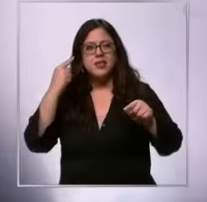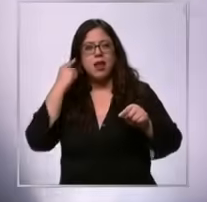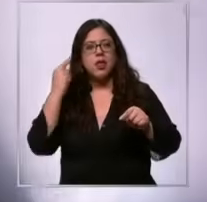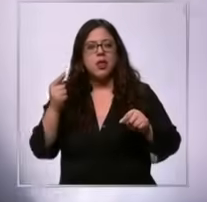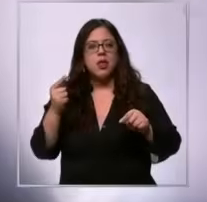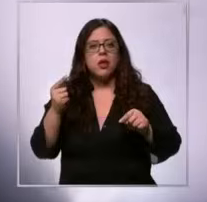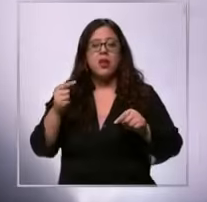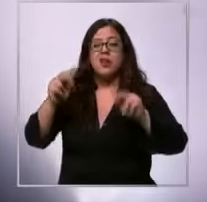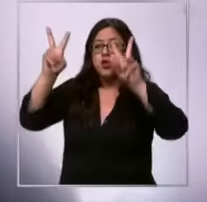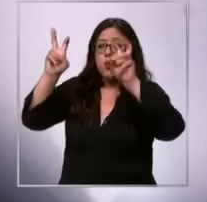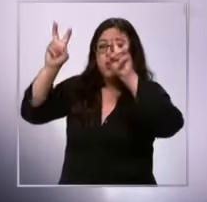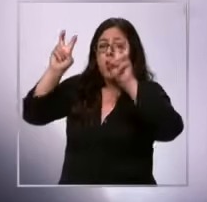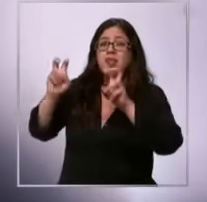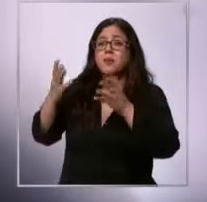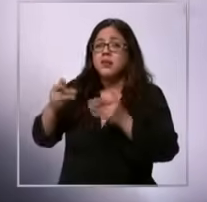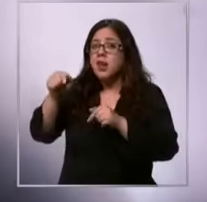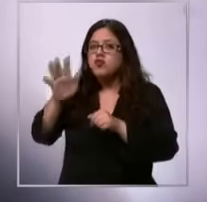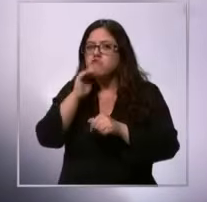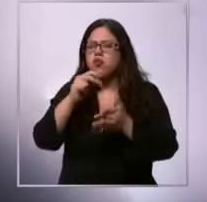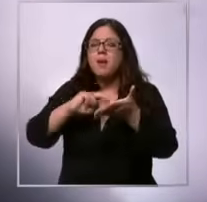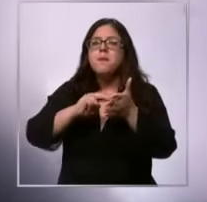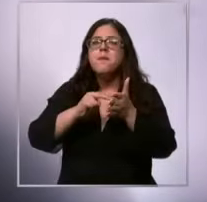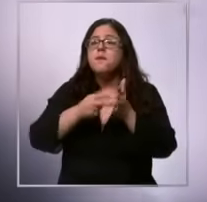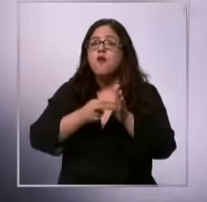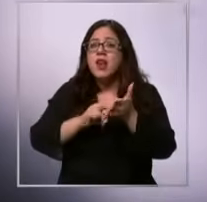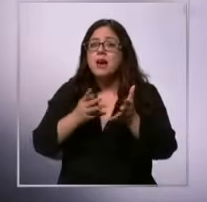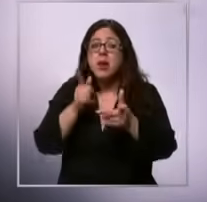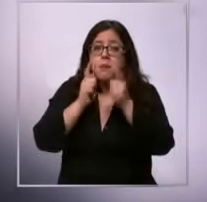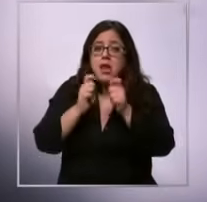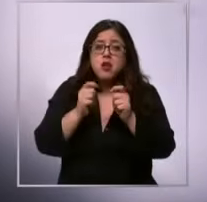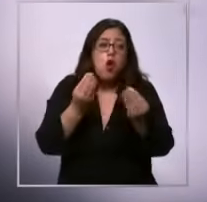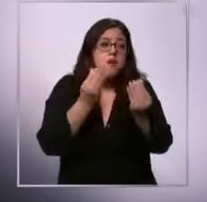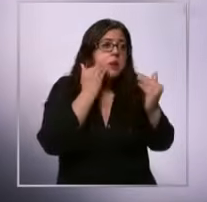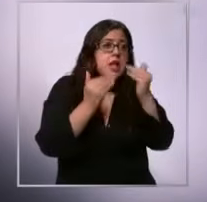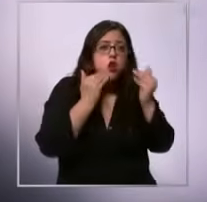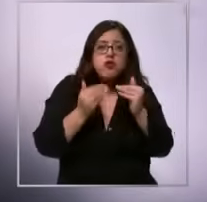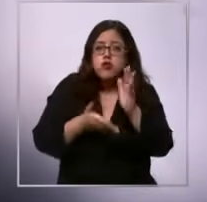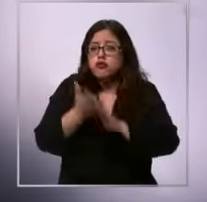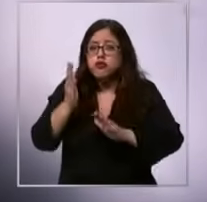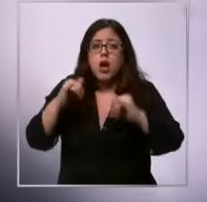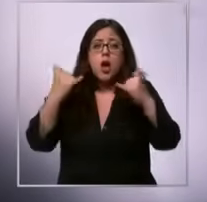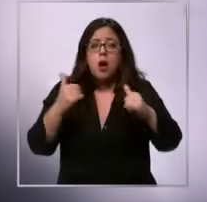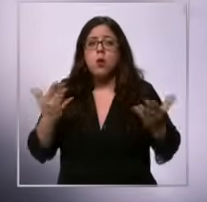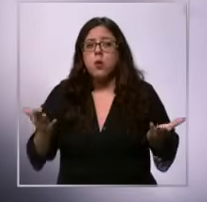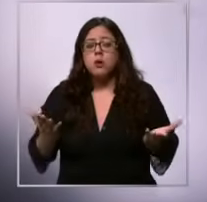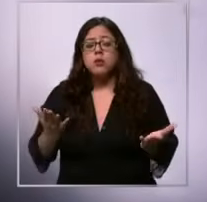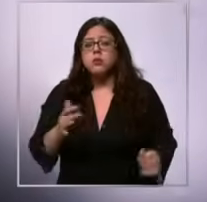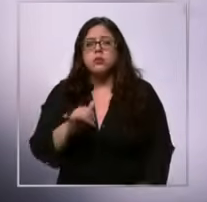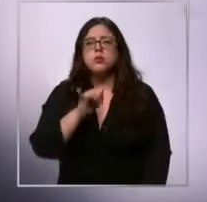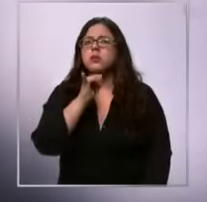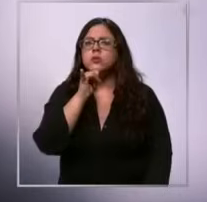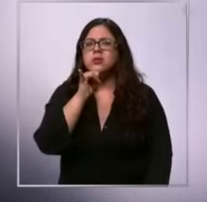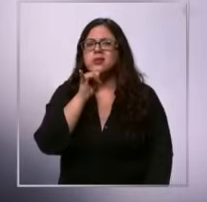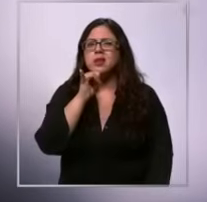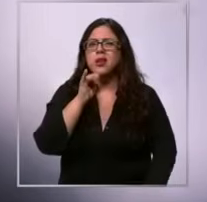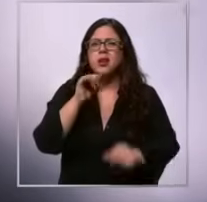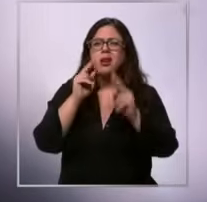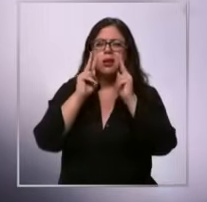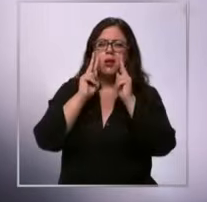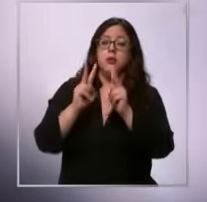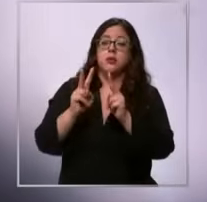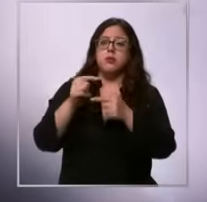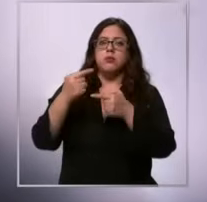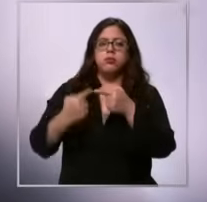Como se supone que, entre comillas, ahí no hay peligro, entonces salen los niños a jugar. Yo no sé, por lo brusco y lo que le